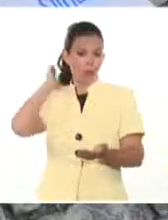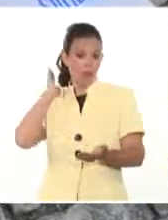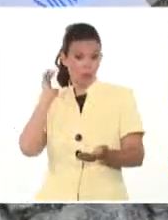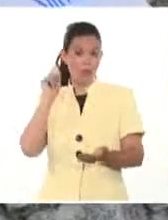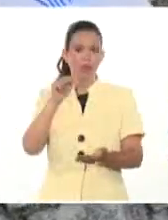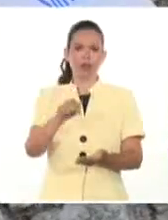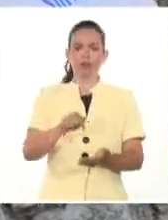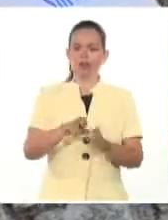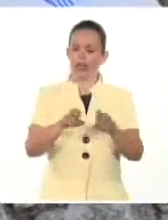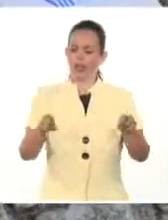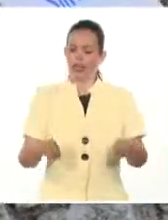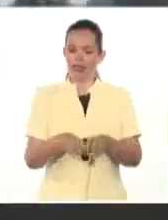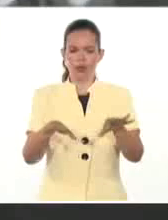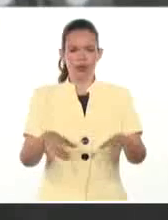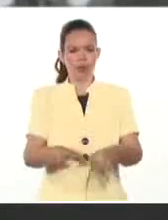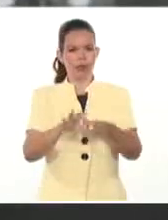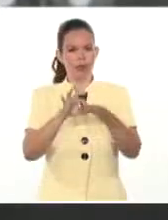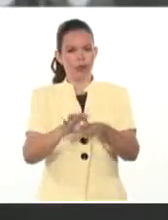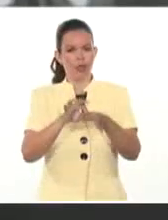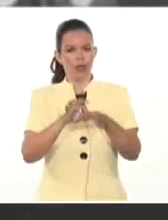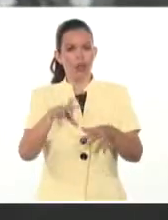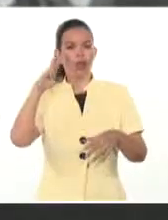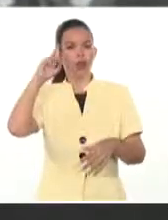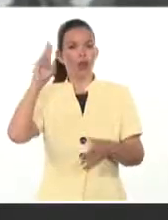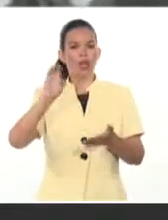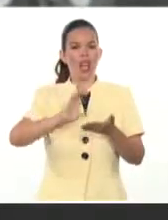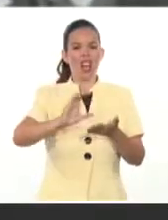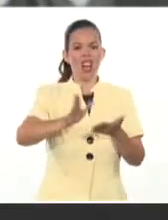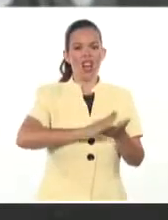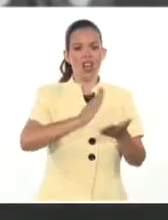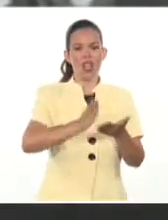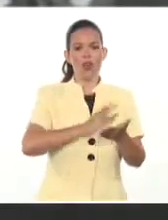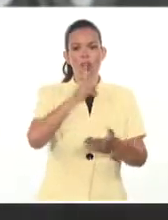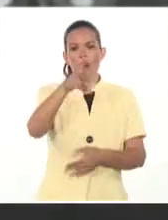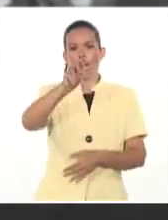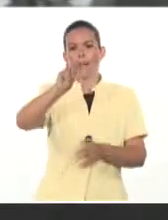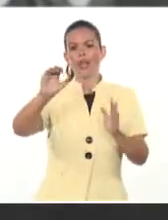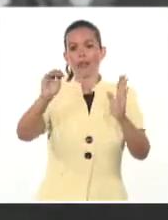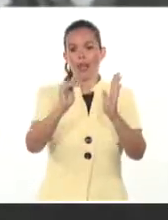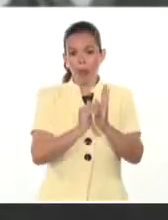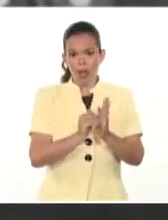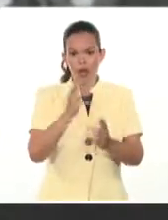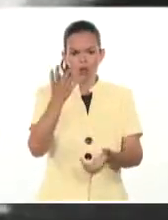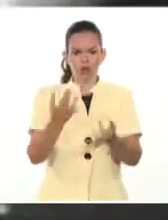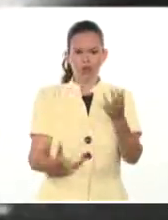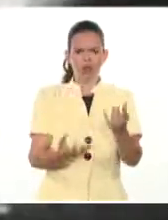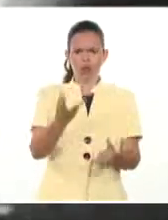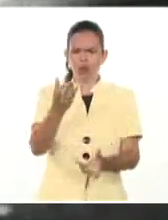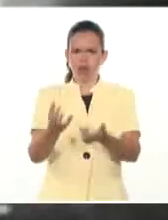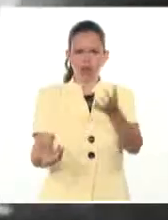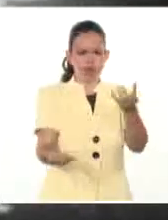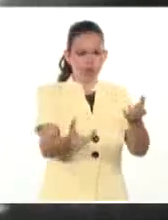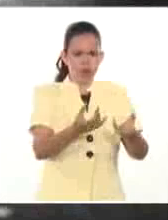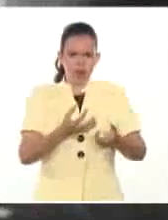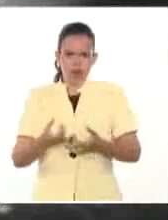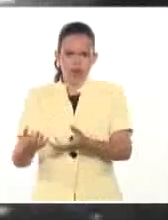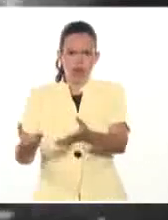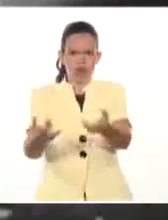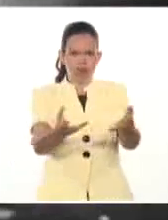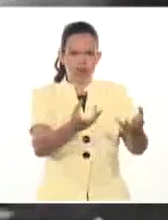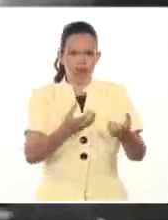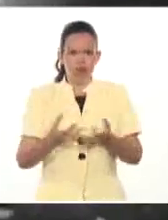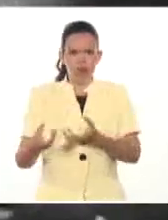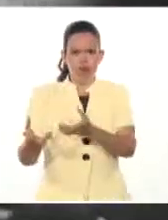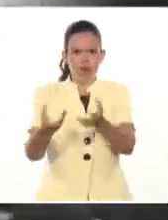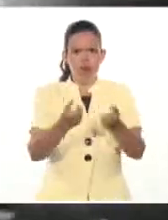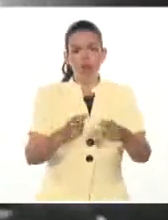libros de autores prohibidos por el fascismo. Bajo la guía de Joseph Goebbels, la Unión de Estudiantes Alemanes seleccionó como peligrosos estos